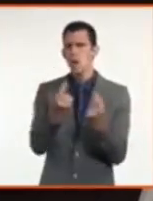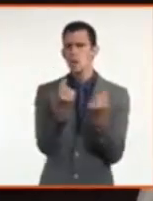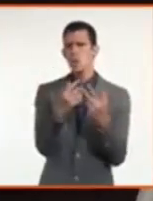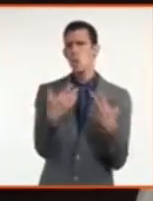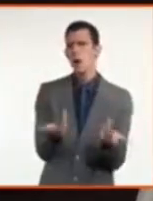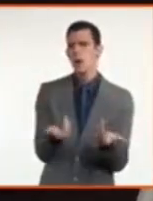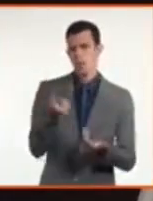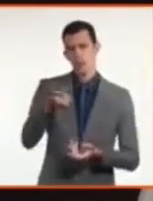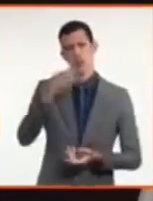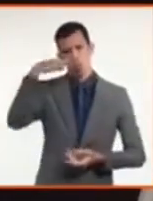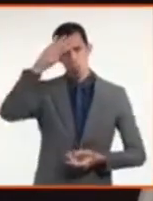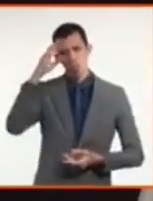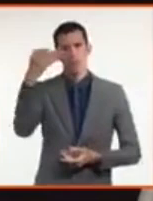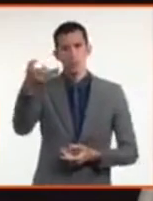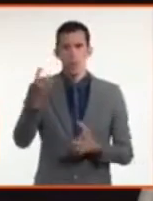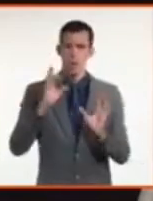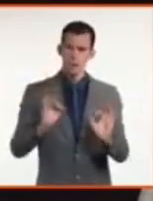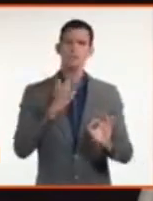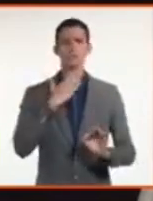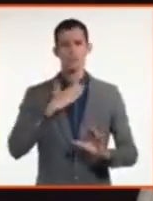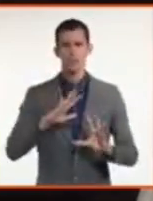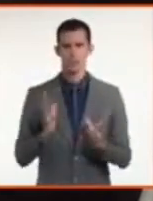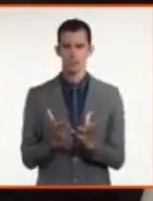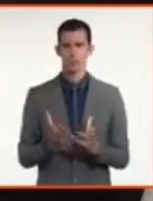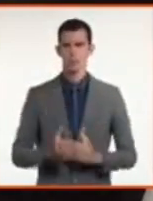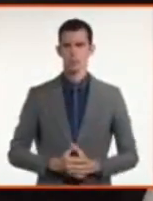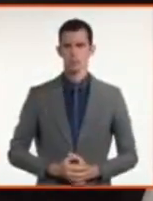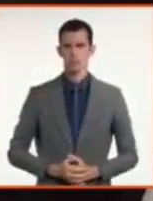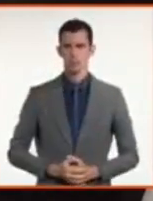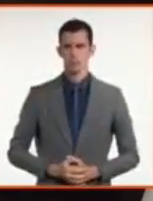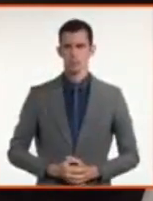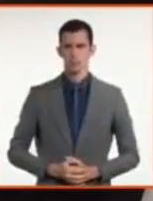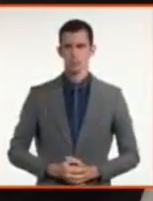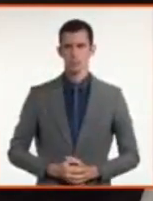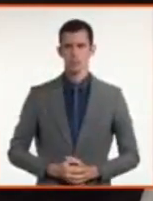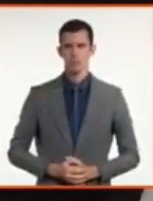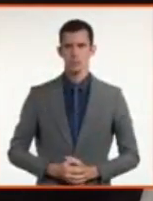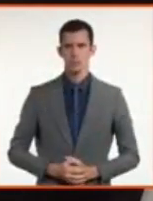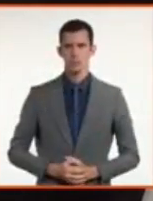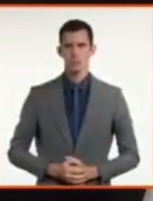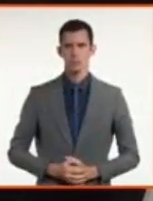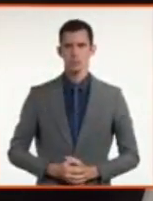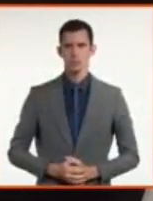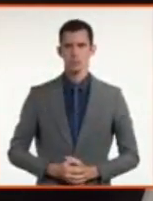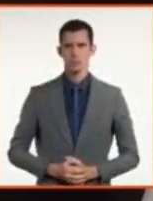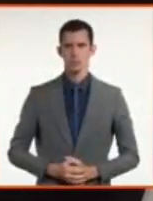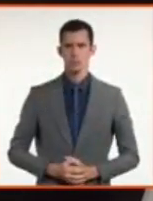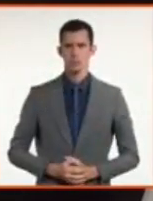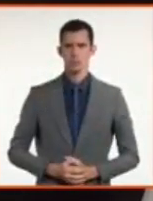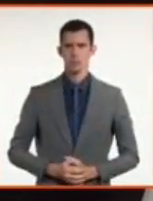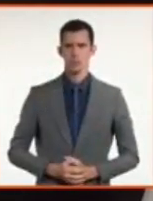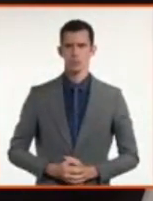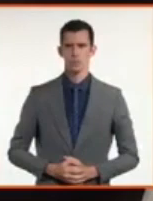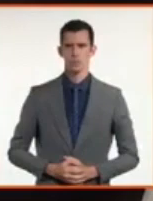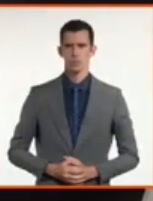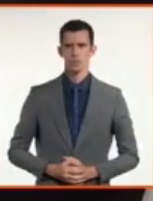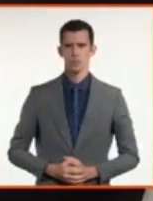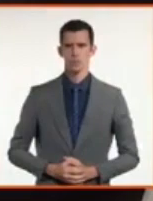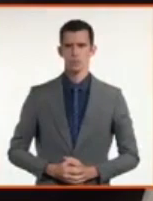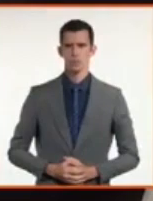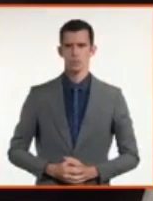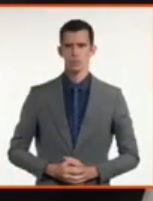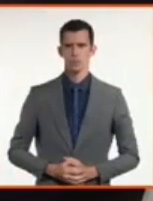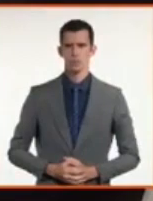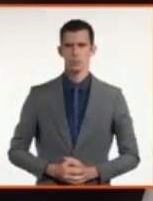temas viceministros para aprovechar el tiempo que nos queda hay personas que plantea bueno por ejemplo hablan de